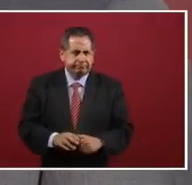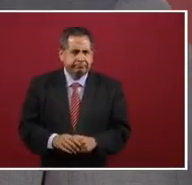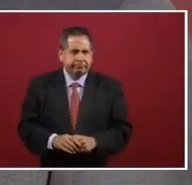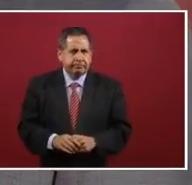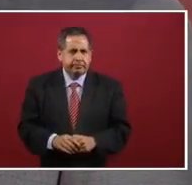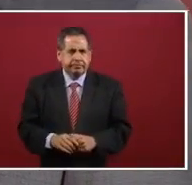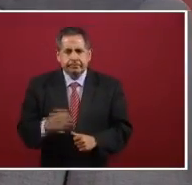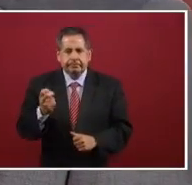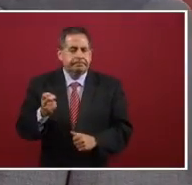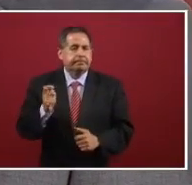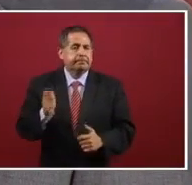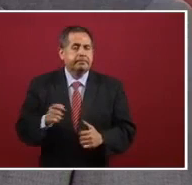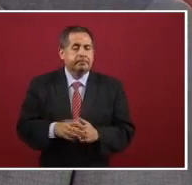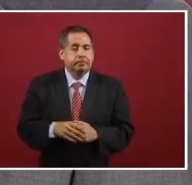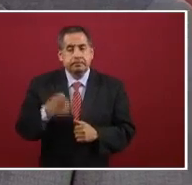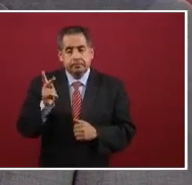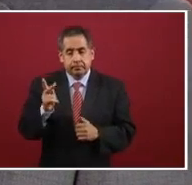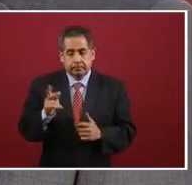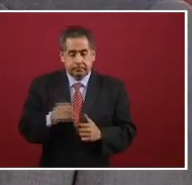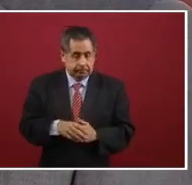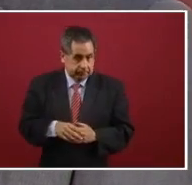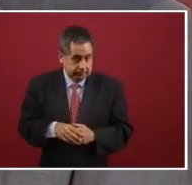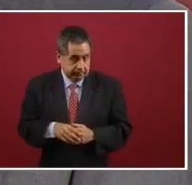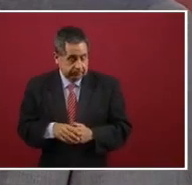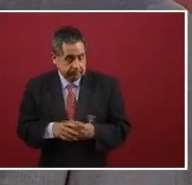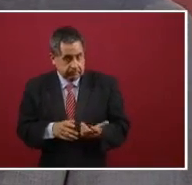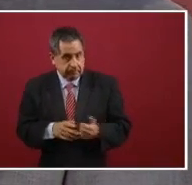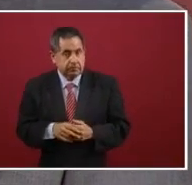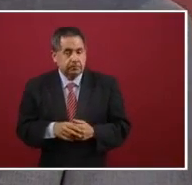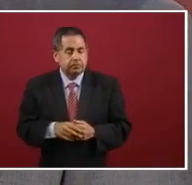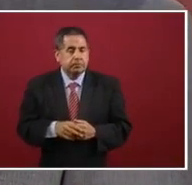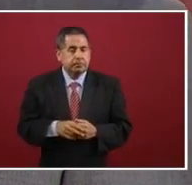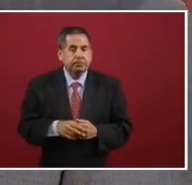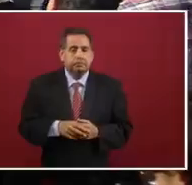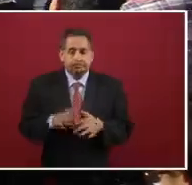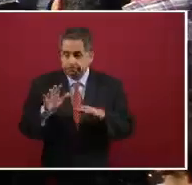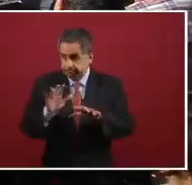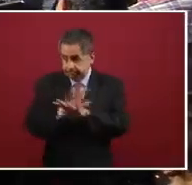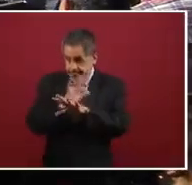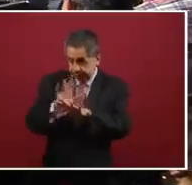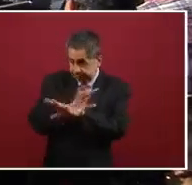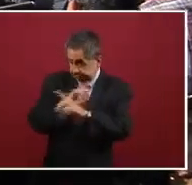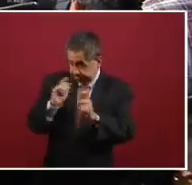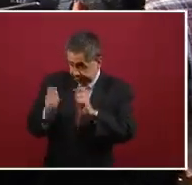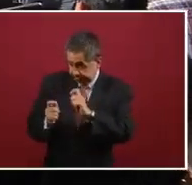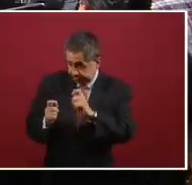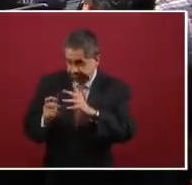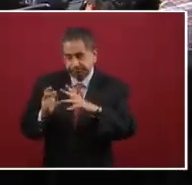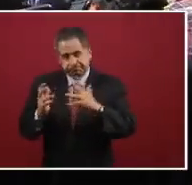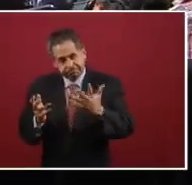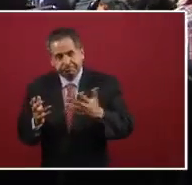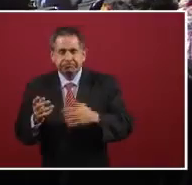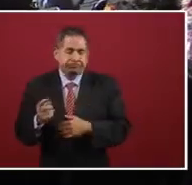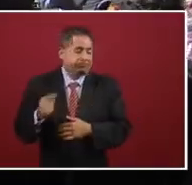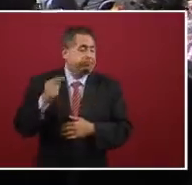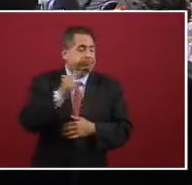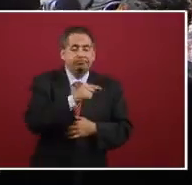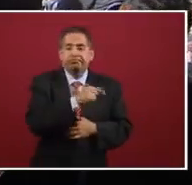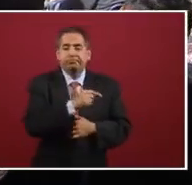Entonces, pero a pesar de los cambios, ahora